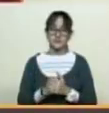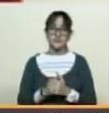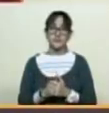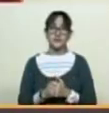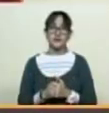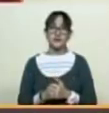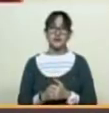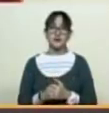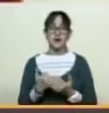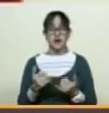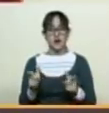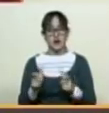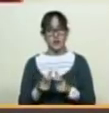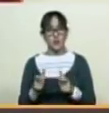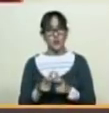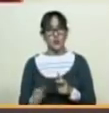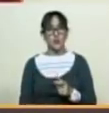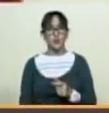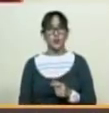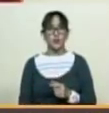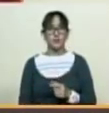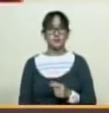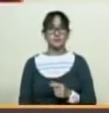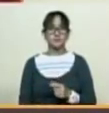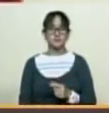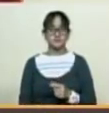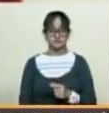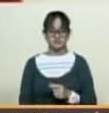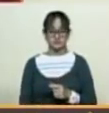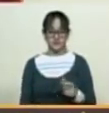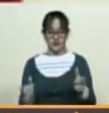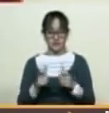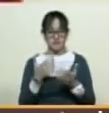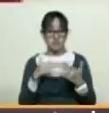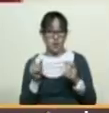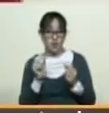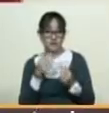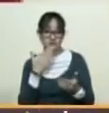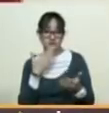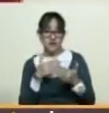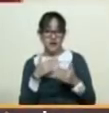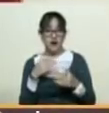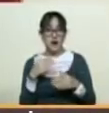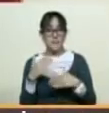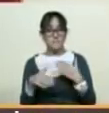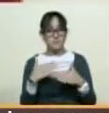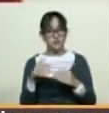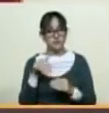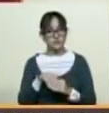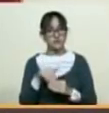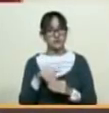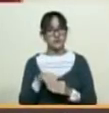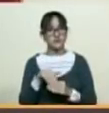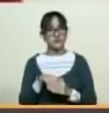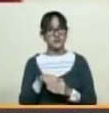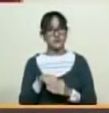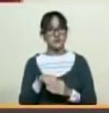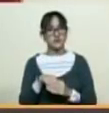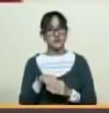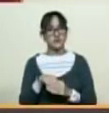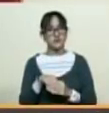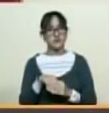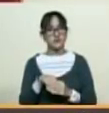una reunión que está por coordinarse un poco más cerca del proceso electoral, porque tiene que ver